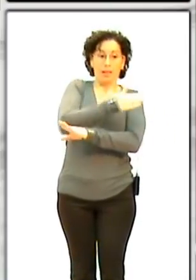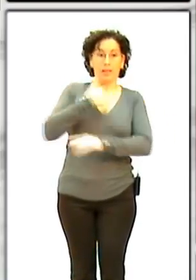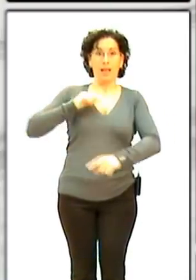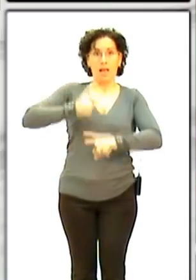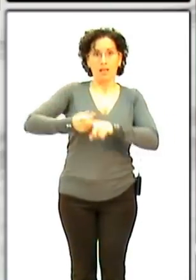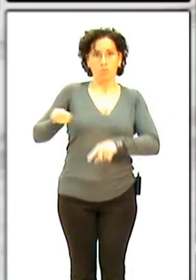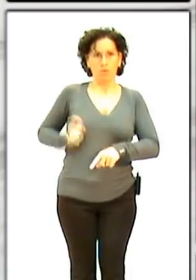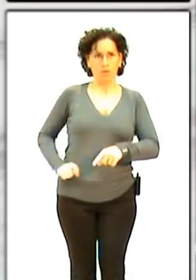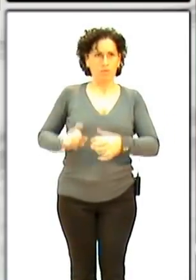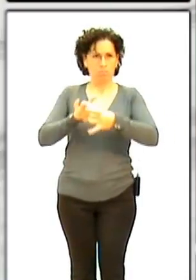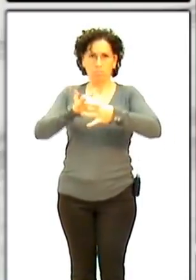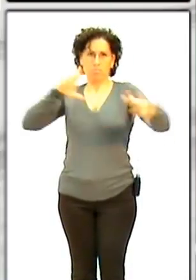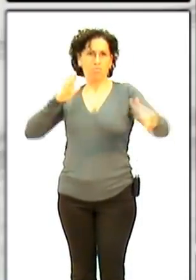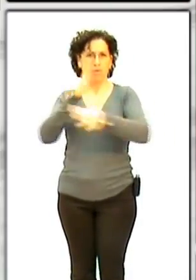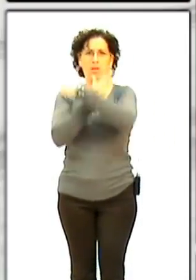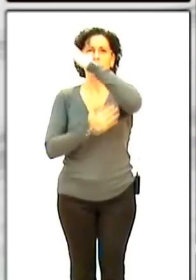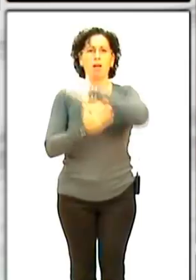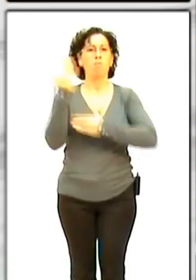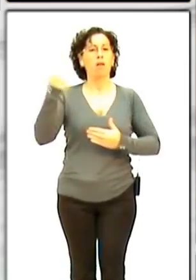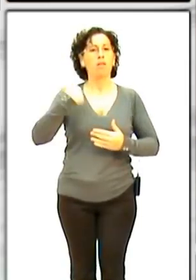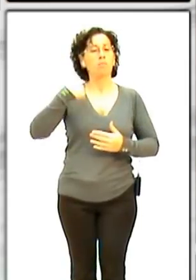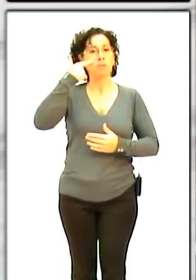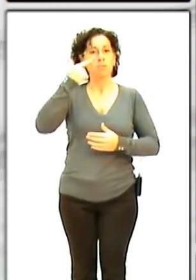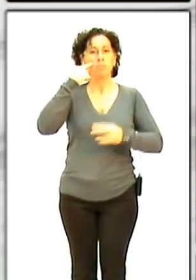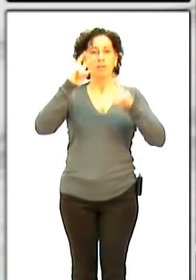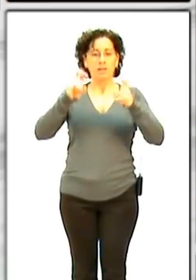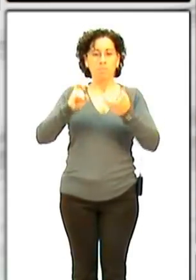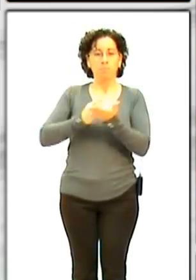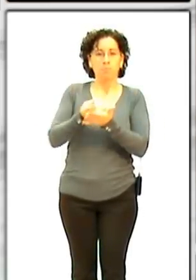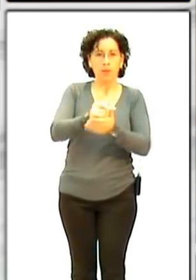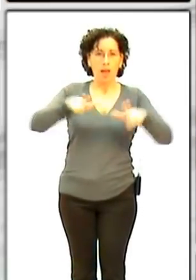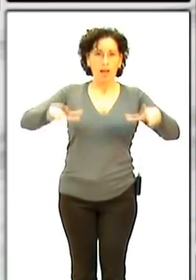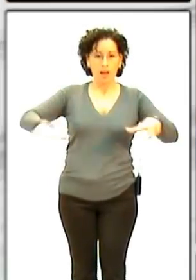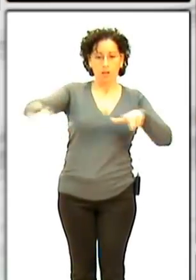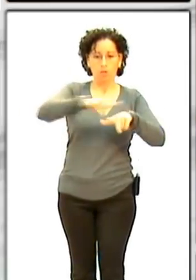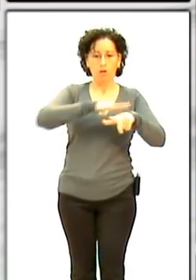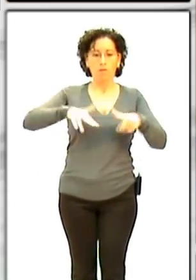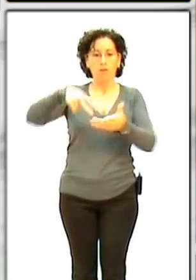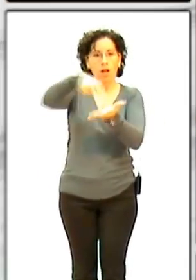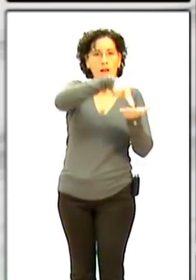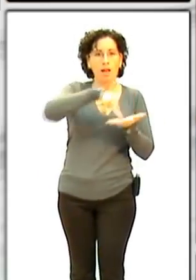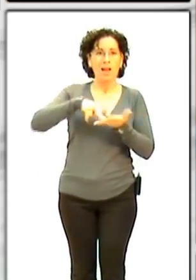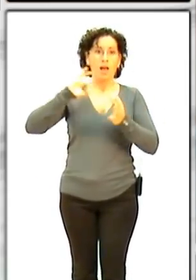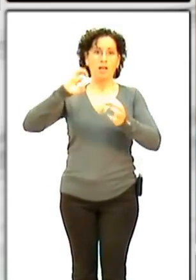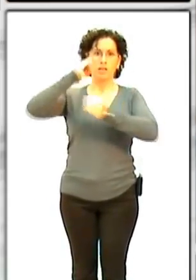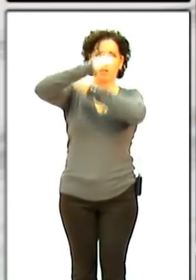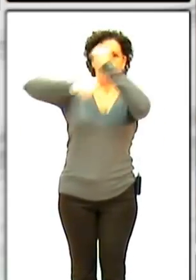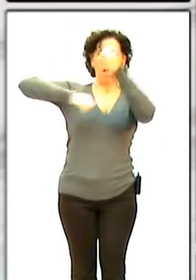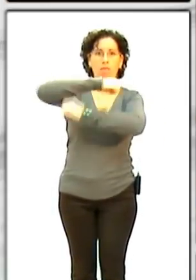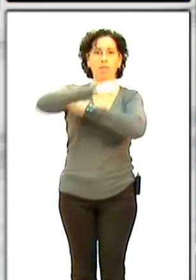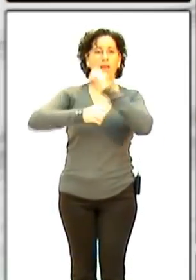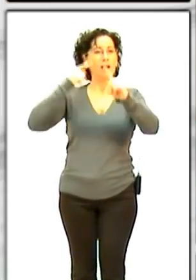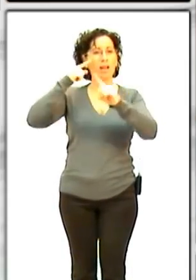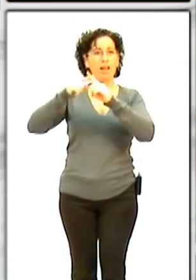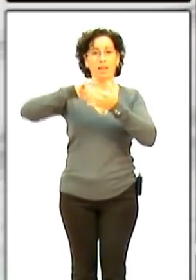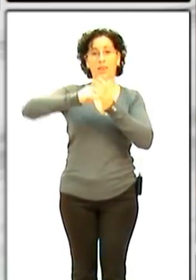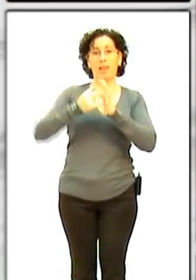no tenía nada que ver con la discapacidad y trabajaba en temas de cartografía y posicionamiento espacial y técnicas de